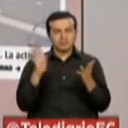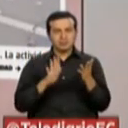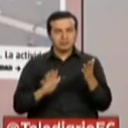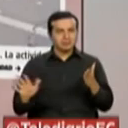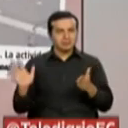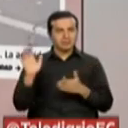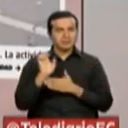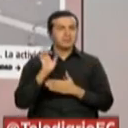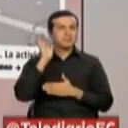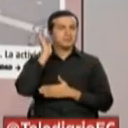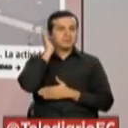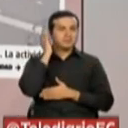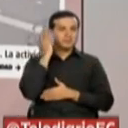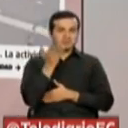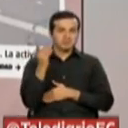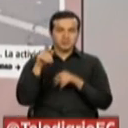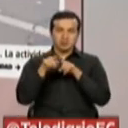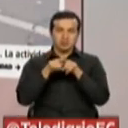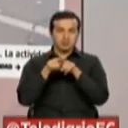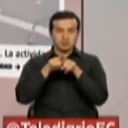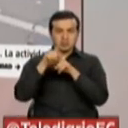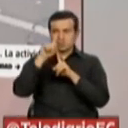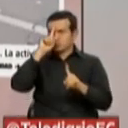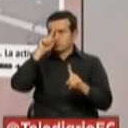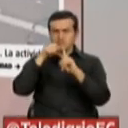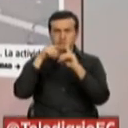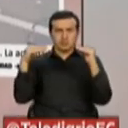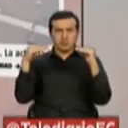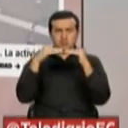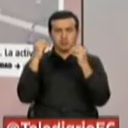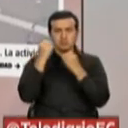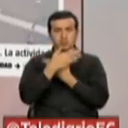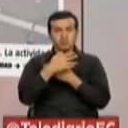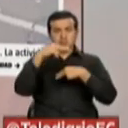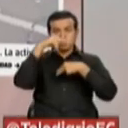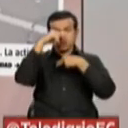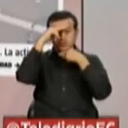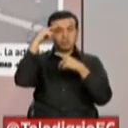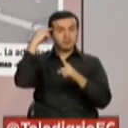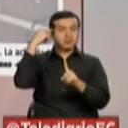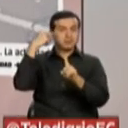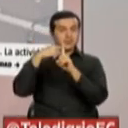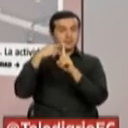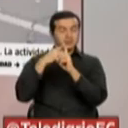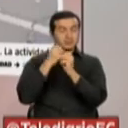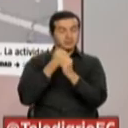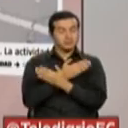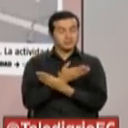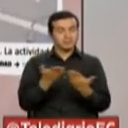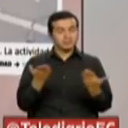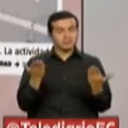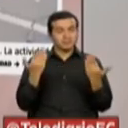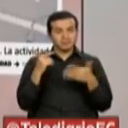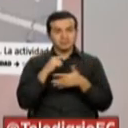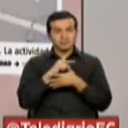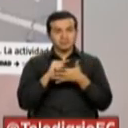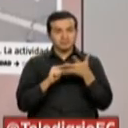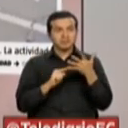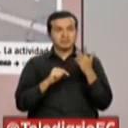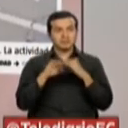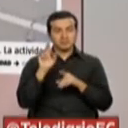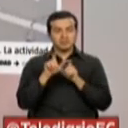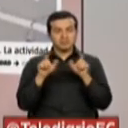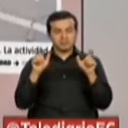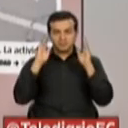país. Las mujeres corrieron por la igualdad. Una noticia positiva que nos trae a colación un tema que debe ser de